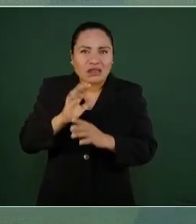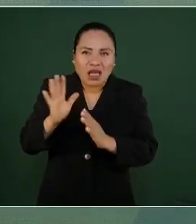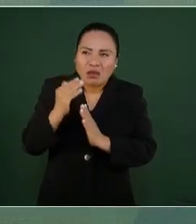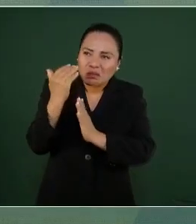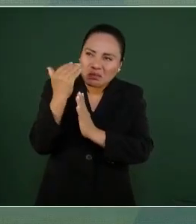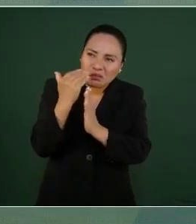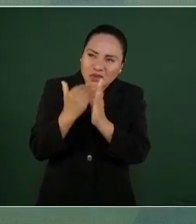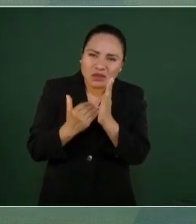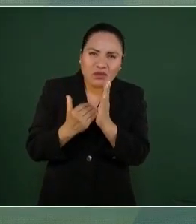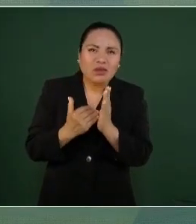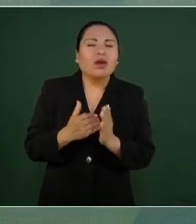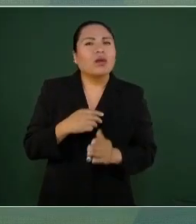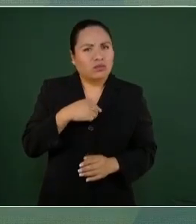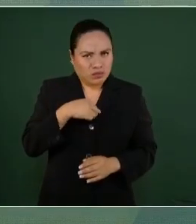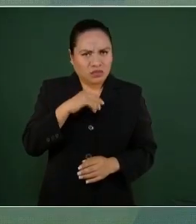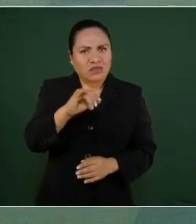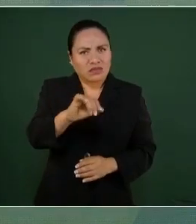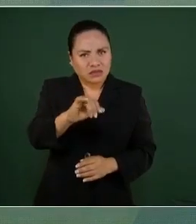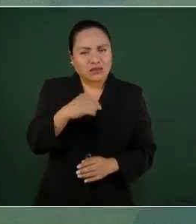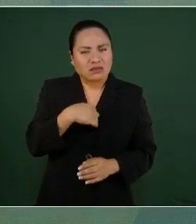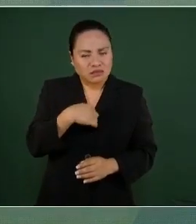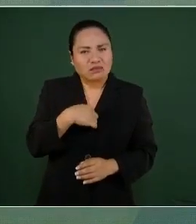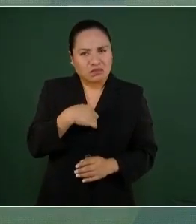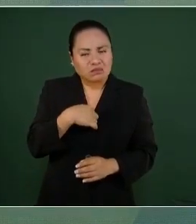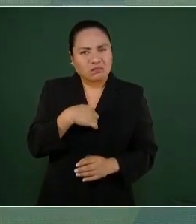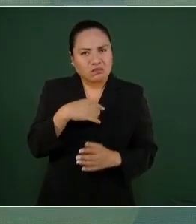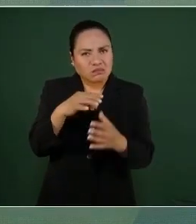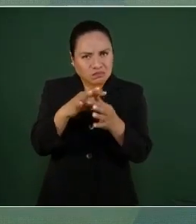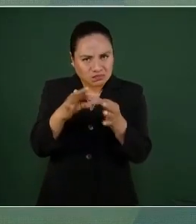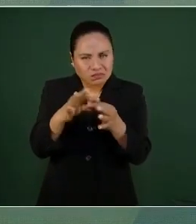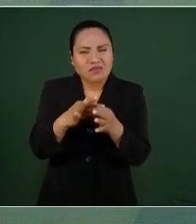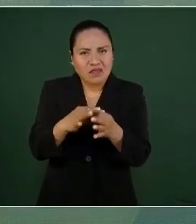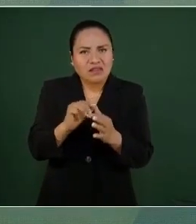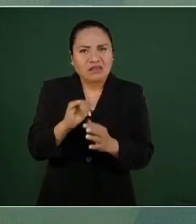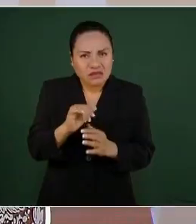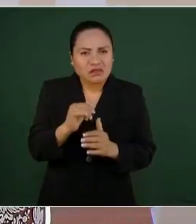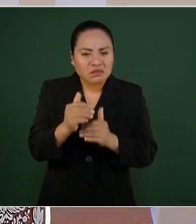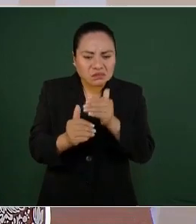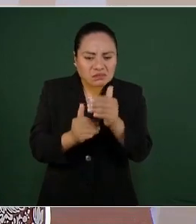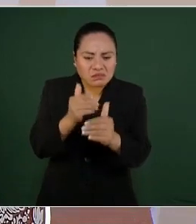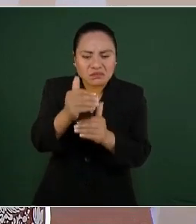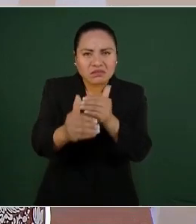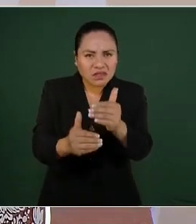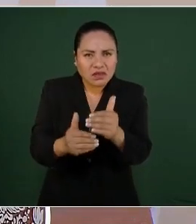avanzando y no ha fallado la estrategia, al contrario.